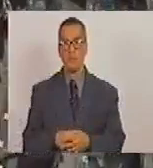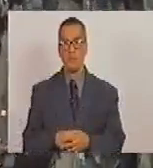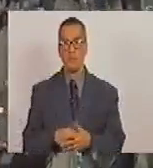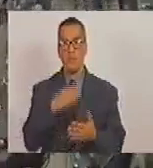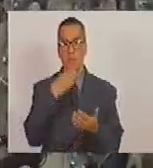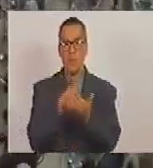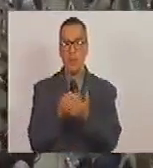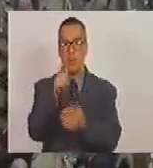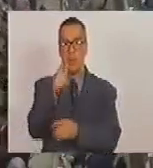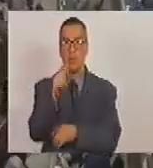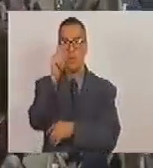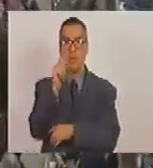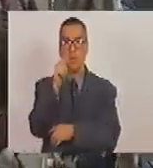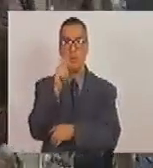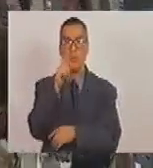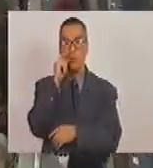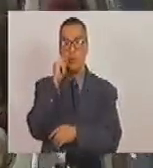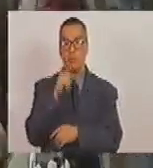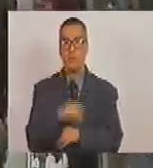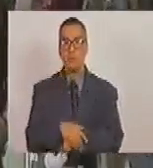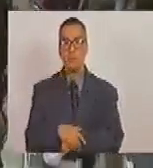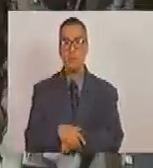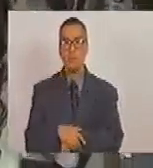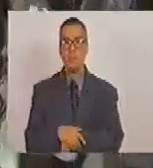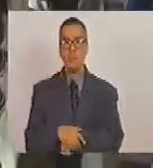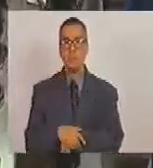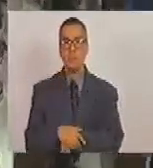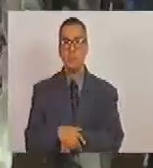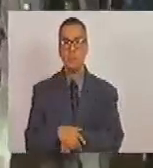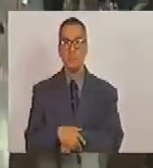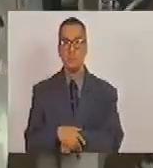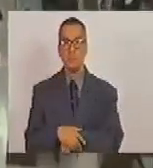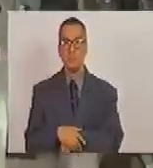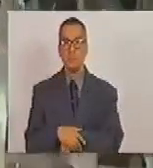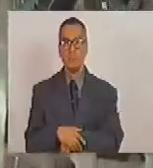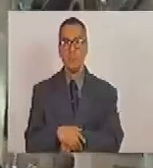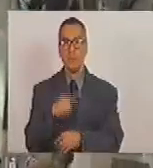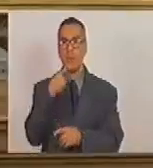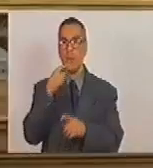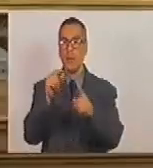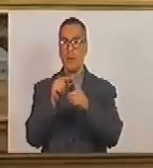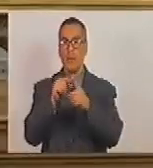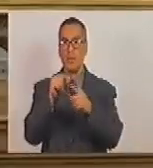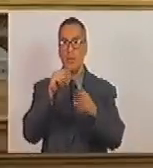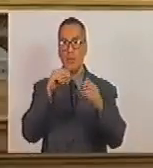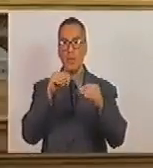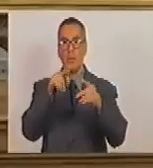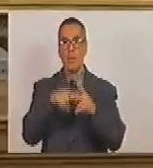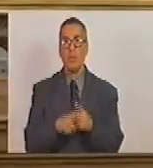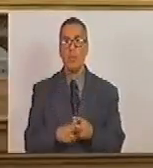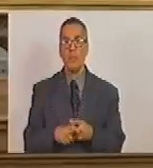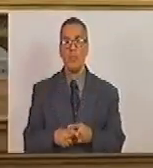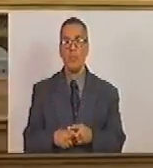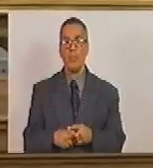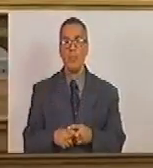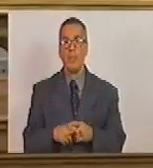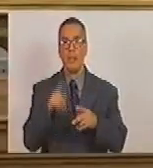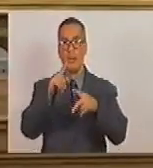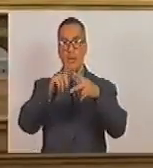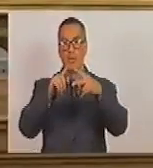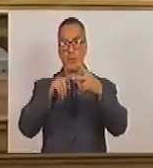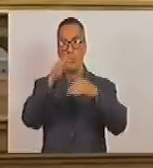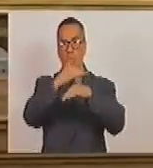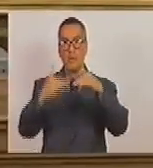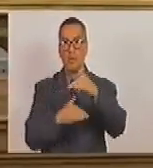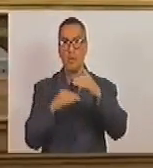Muchas gracias, querido diputado. Voy a dejar en el derecho de palabra a la segunda